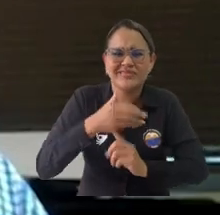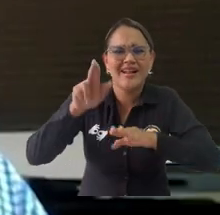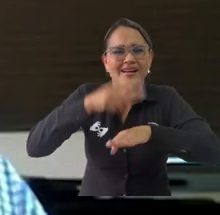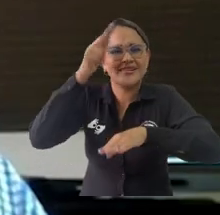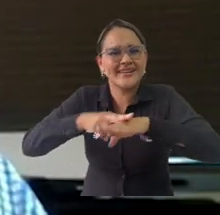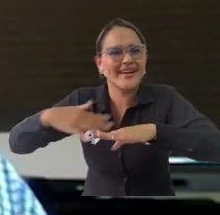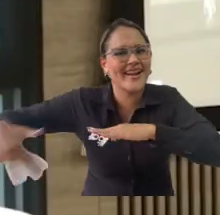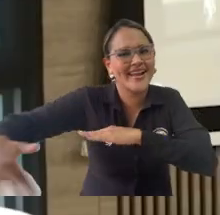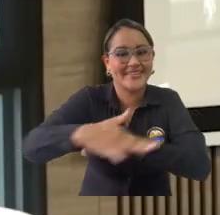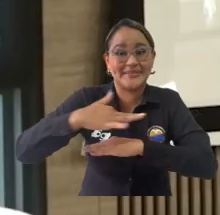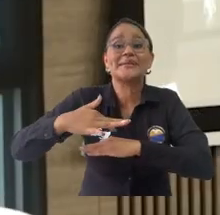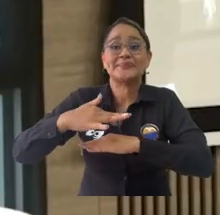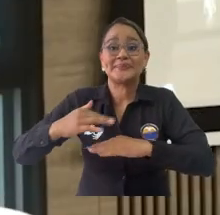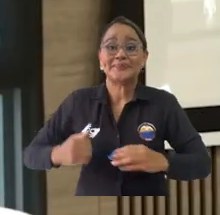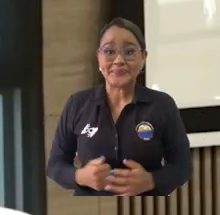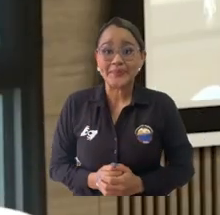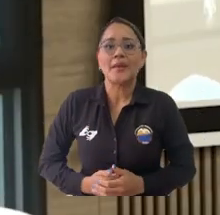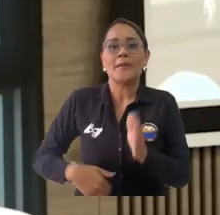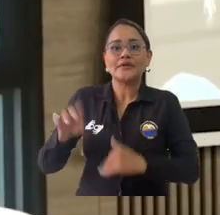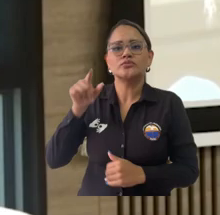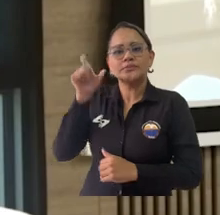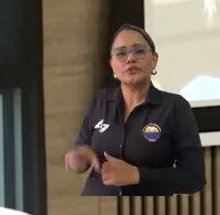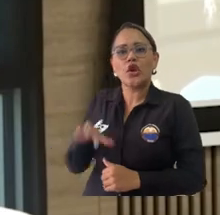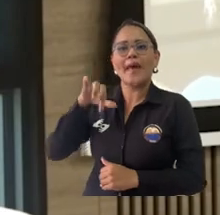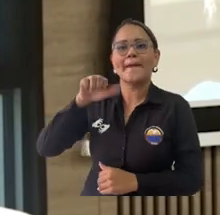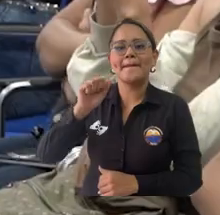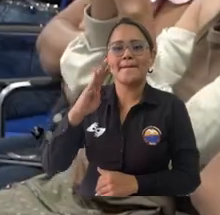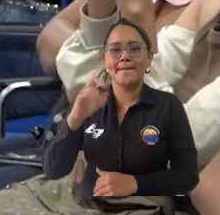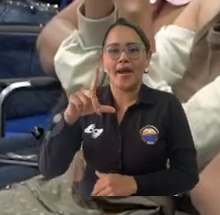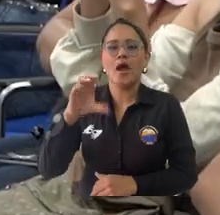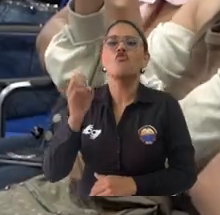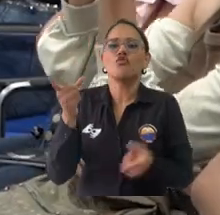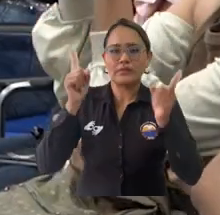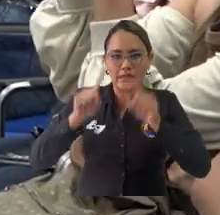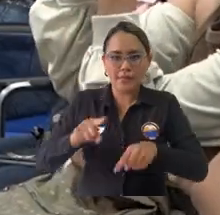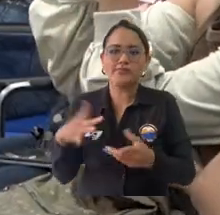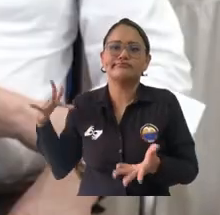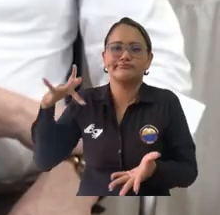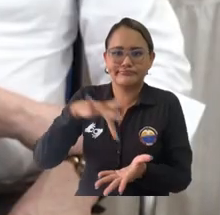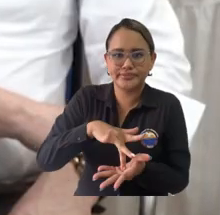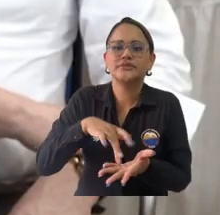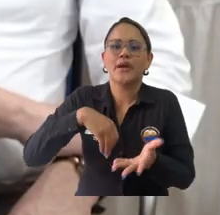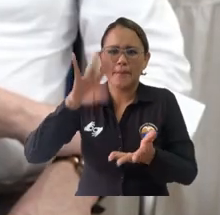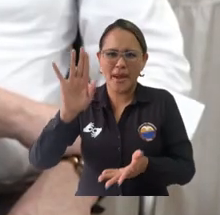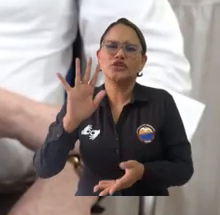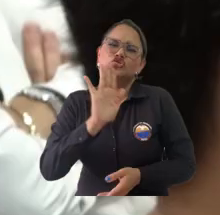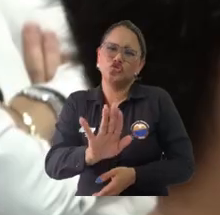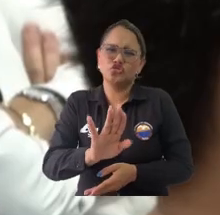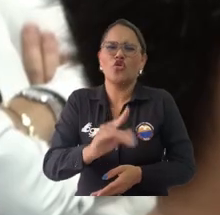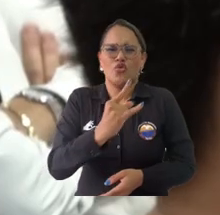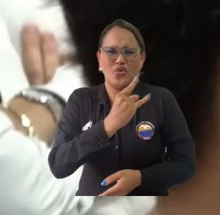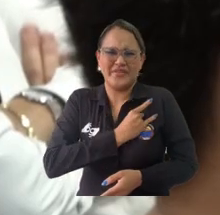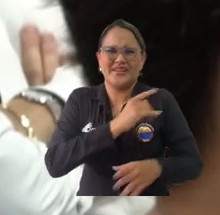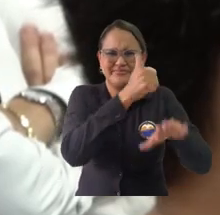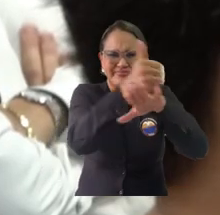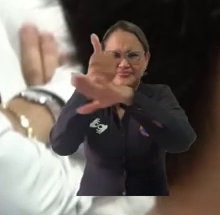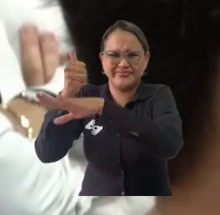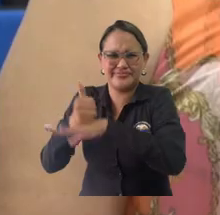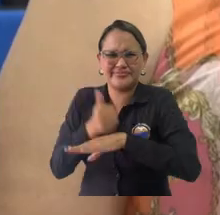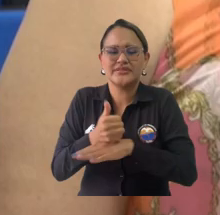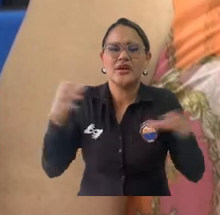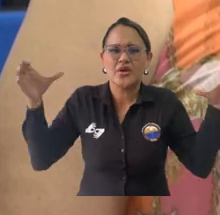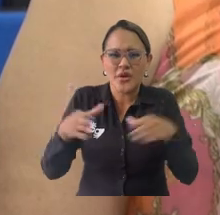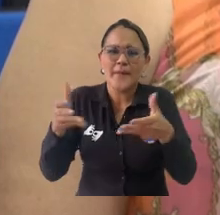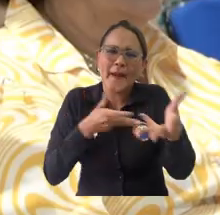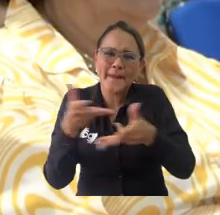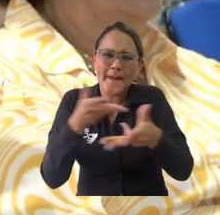recursos naturales. Pablo Lara Navarra también fue otro de los invitados al principal evento que congrega a los actores de la educación superior pública